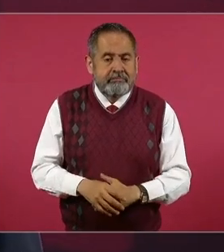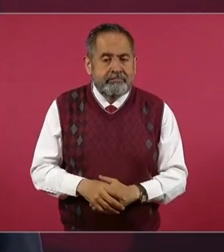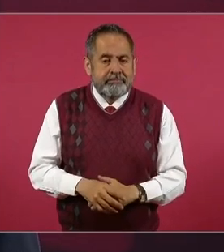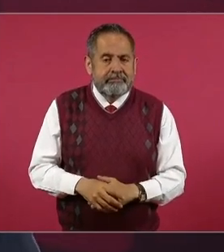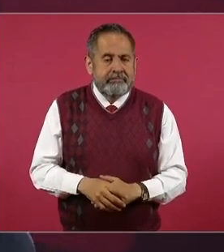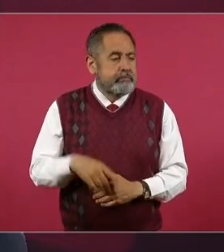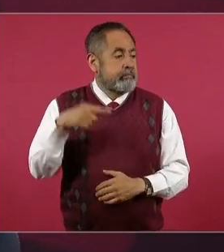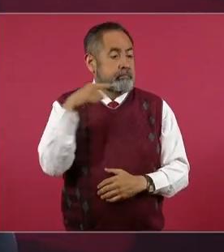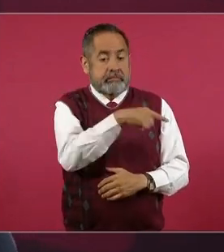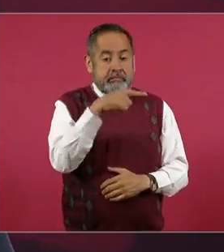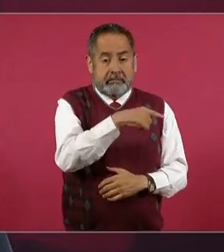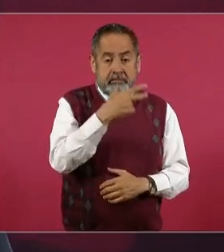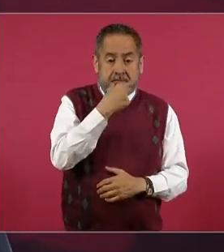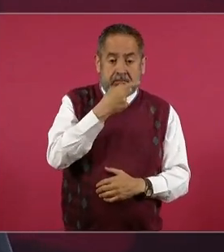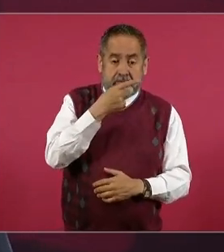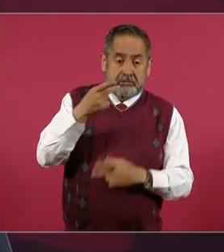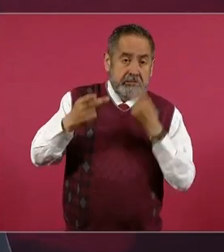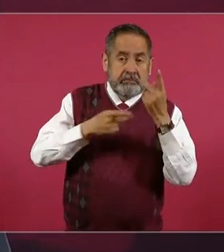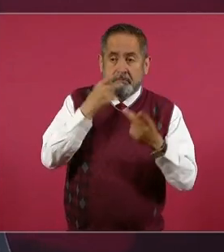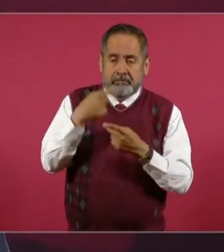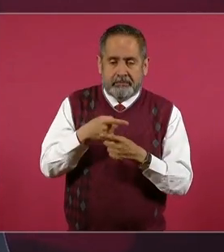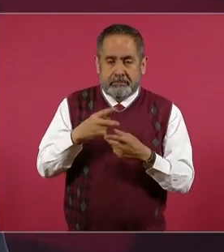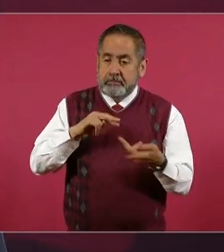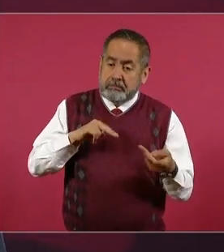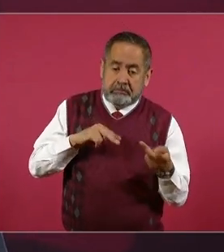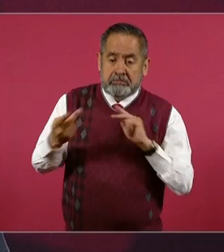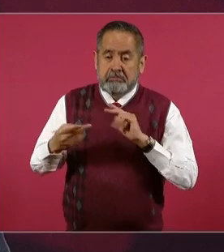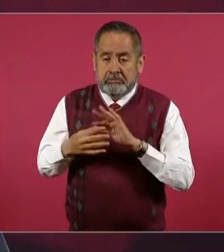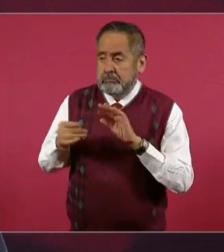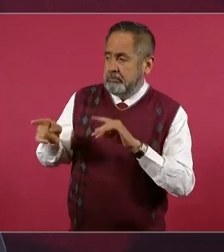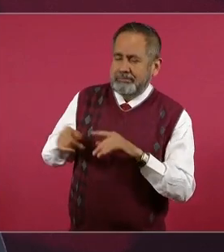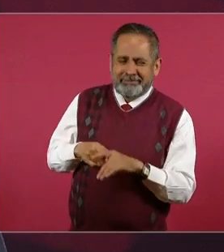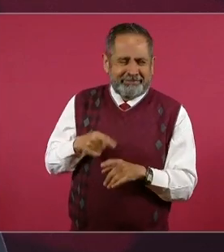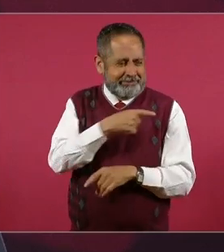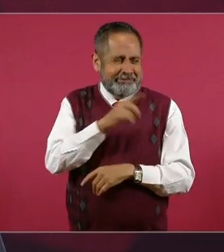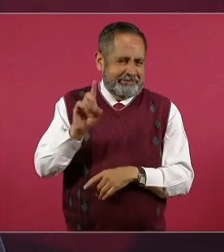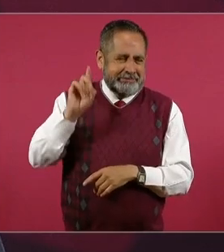Y ahora el orador, el domingo,